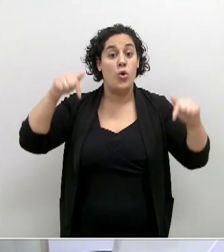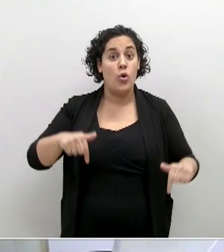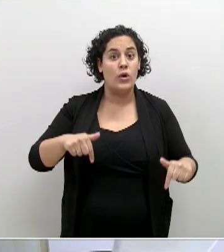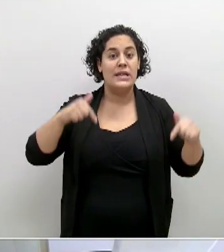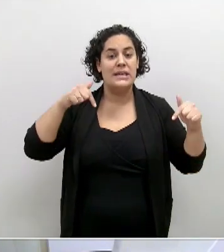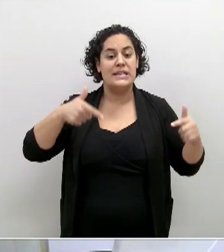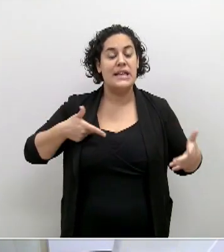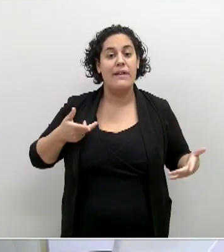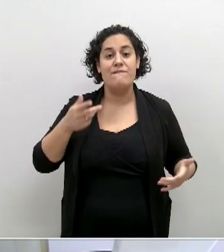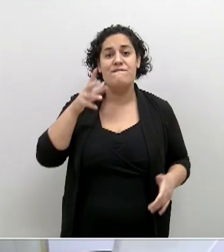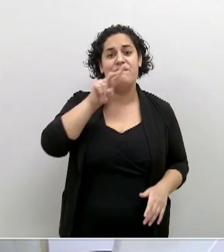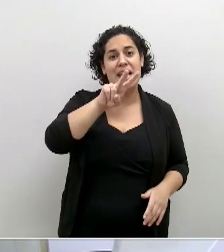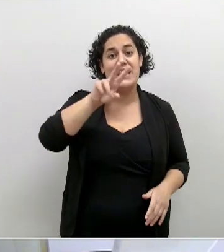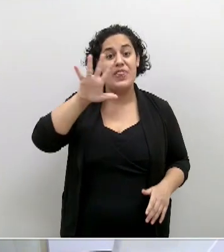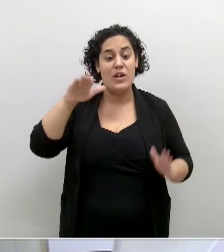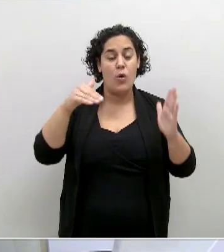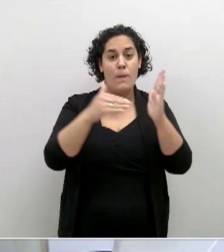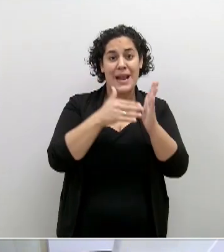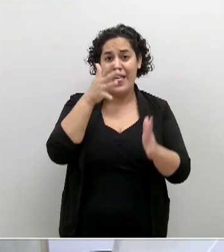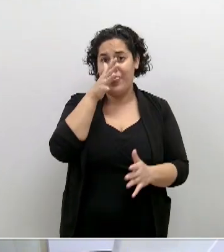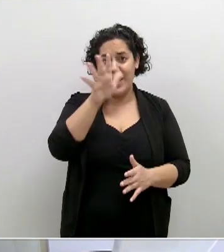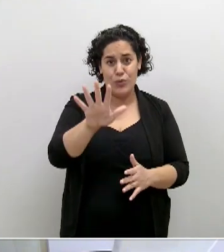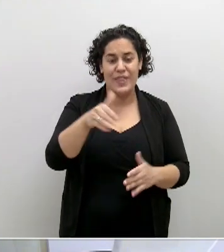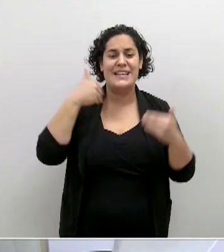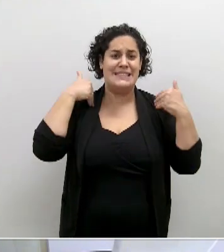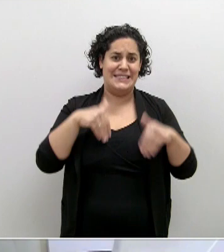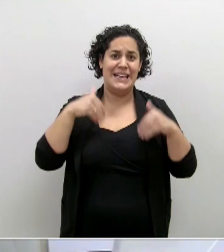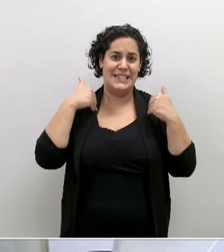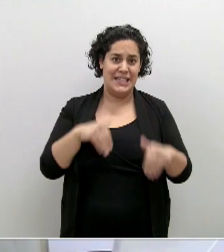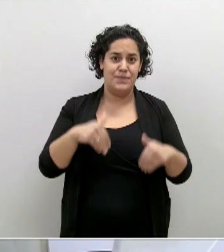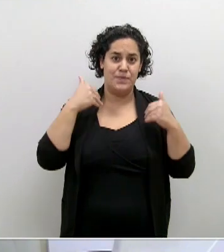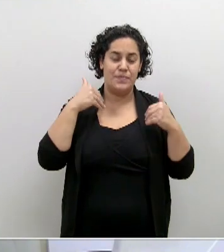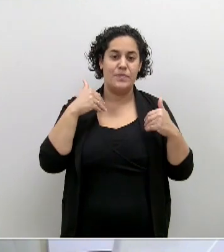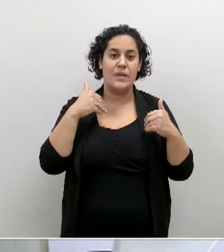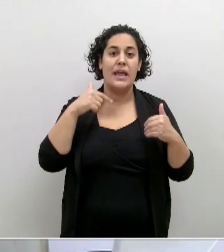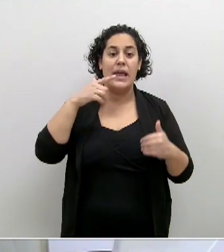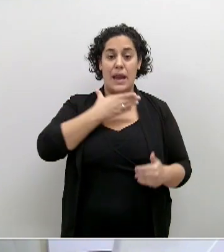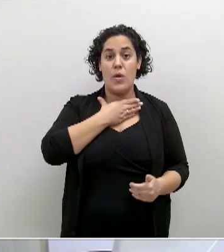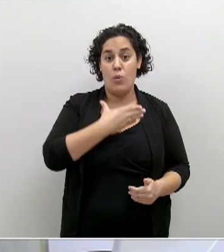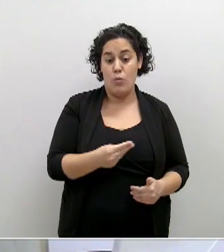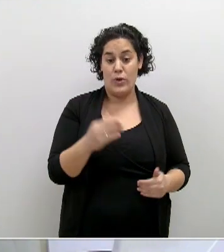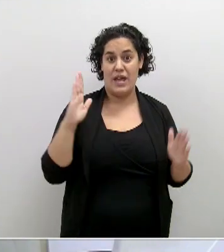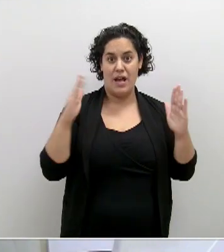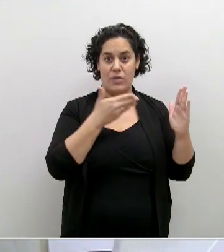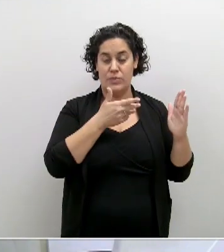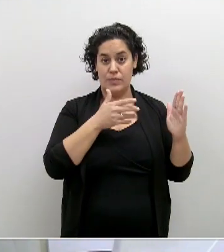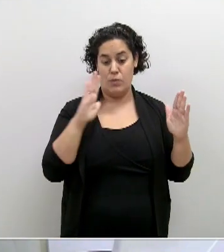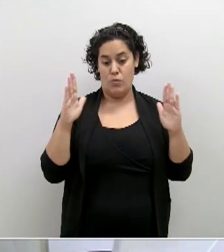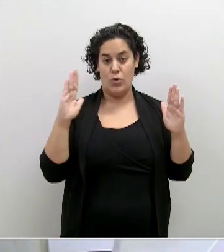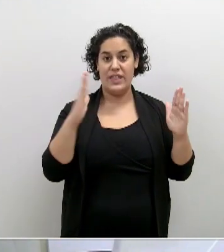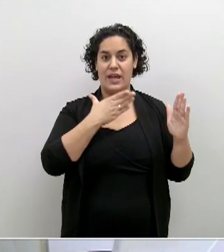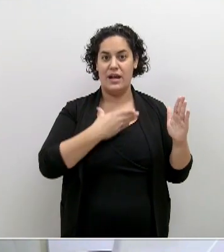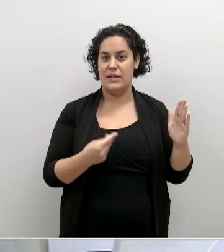de 25.000 denuncias en la región, 850 tan solo en Murcia capital en los últimos 14 días.